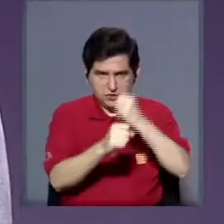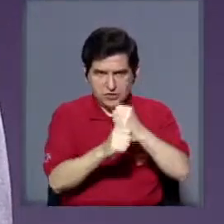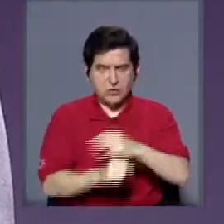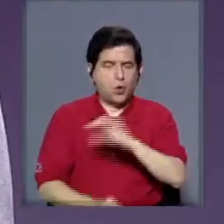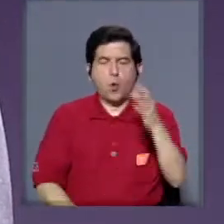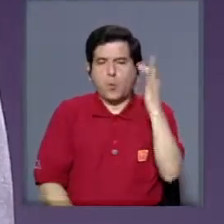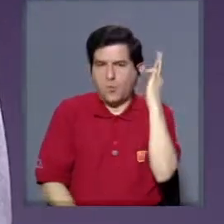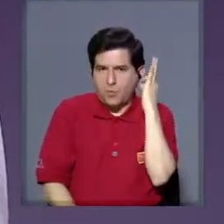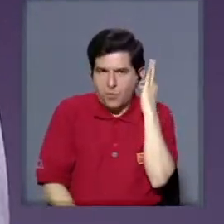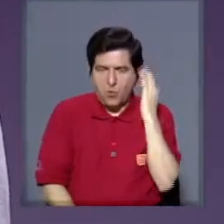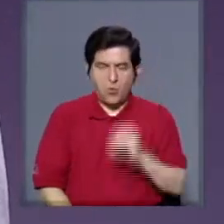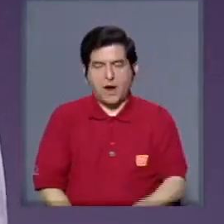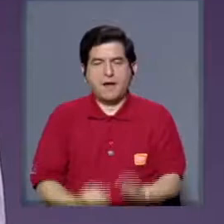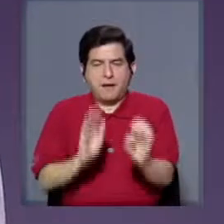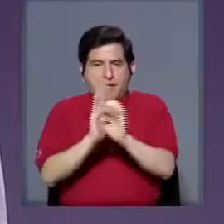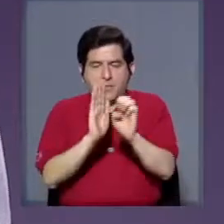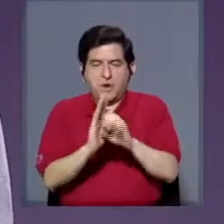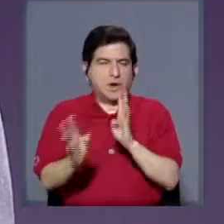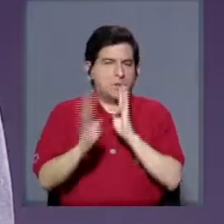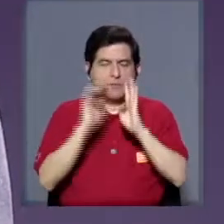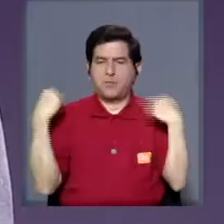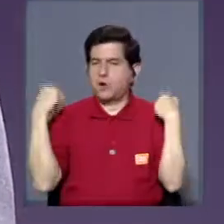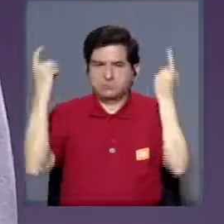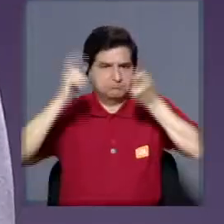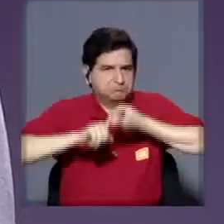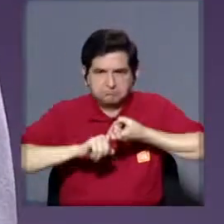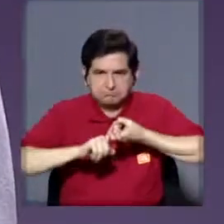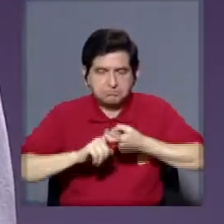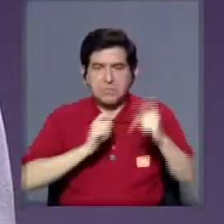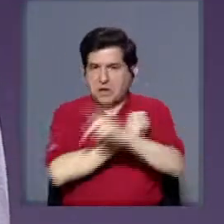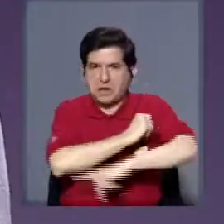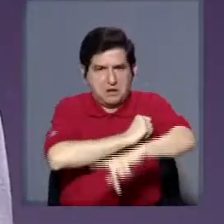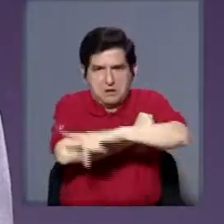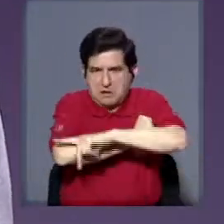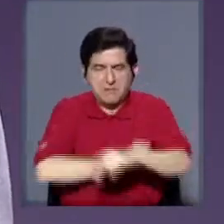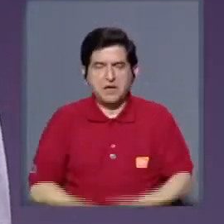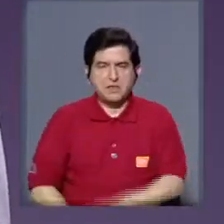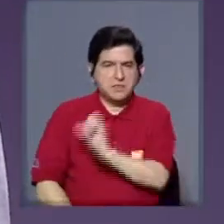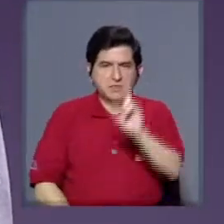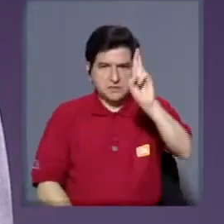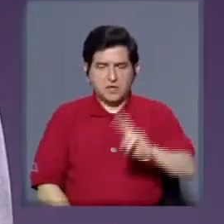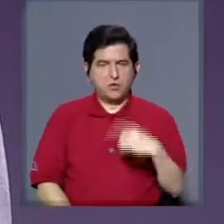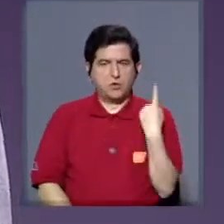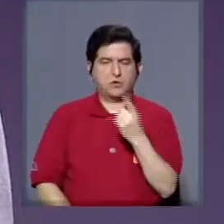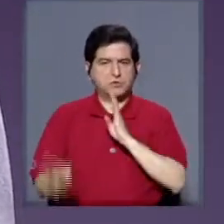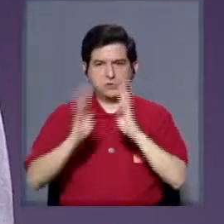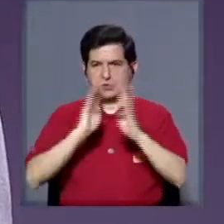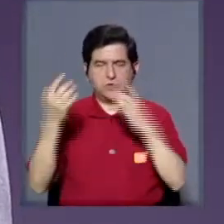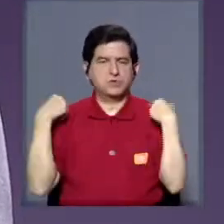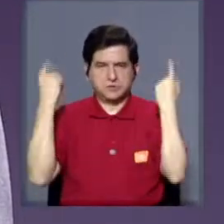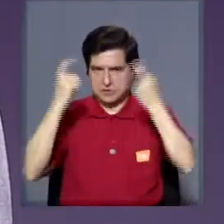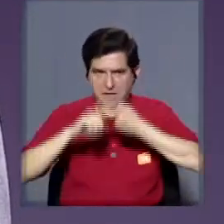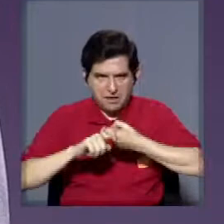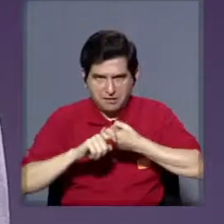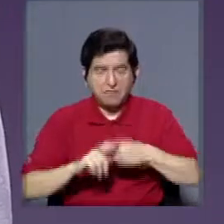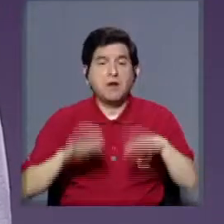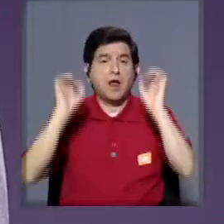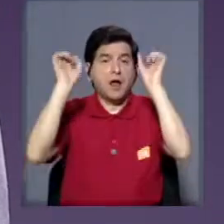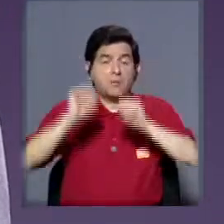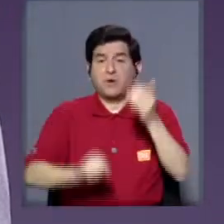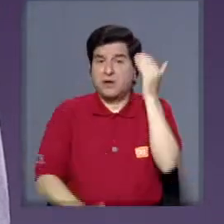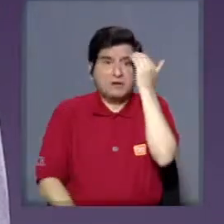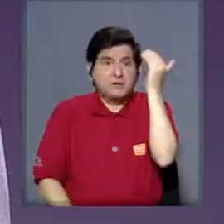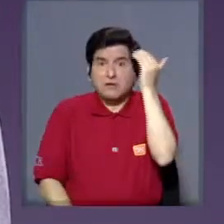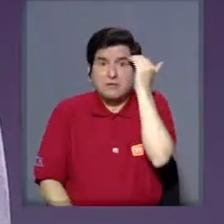mujer que por ejemplo no habla español en este país porque en costa rica no sólo se habla español éste puede no